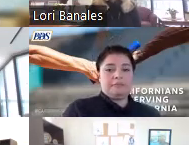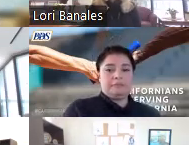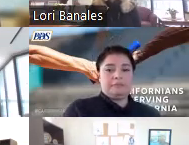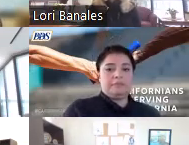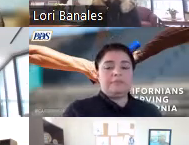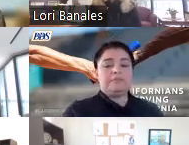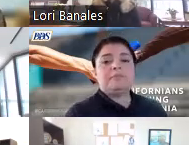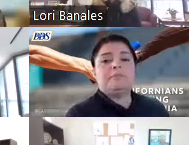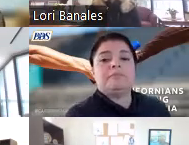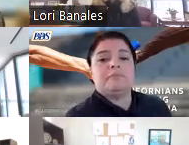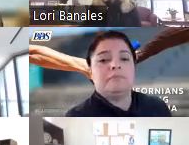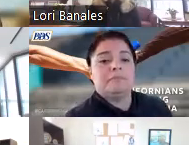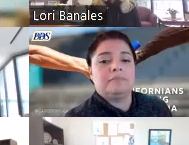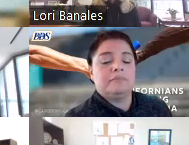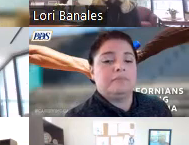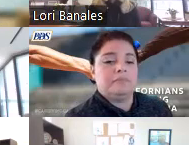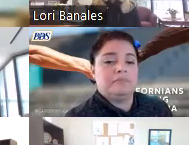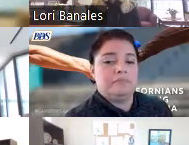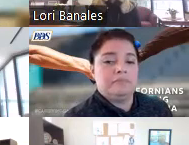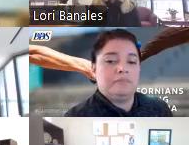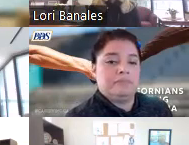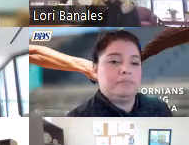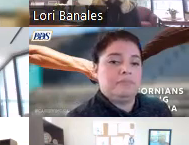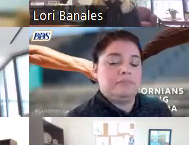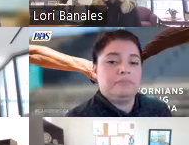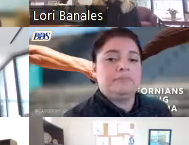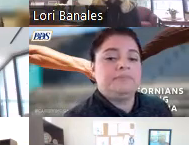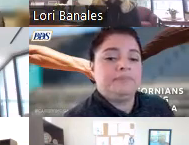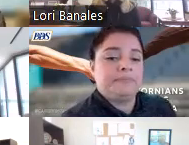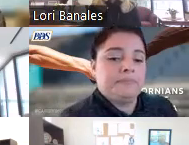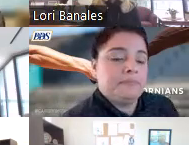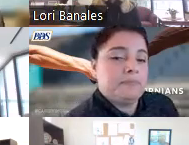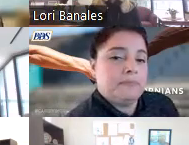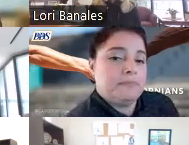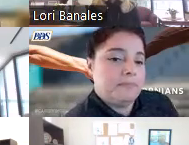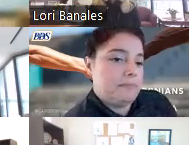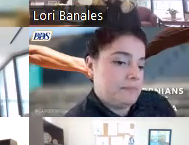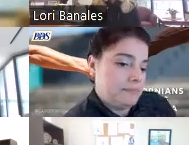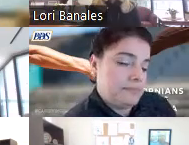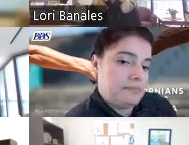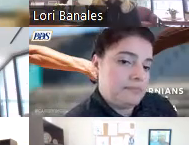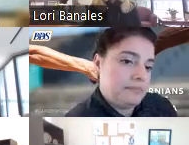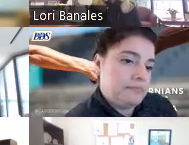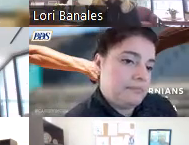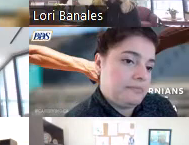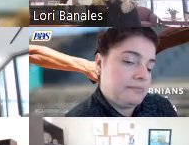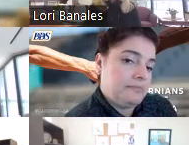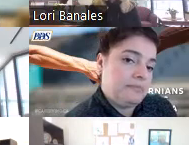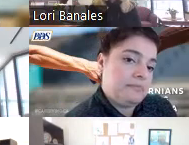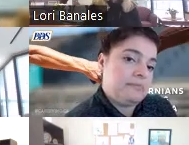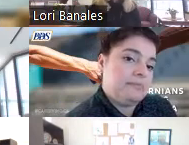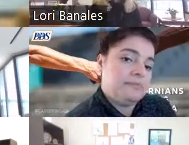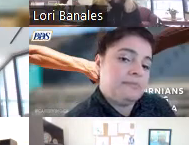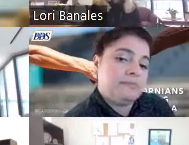HIYPU y hicimos hablar acerca de los proyectos que se han completado. Y hoy día, de